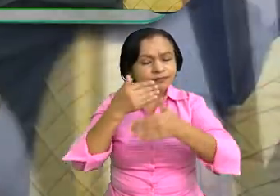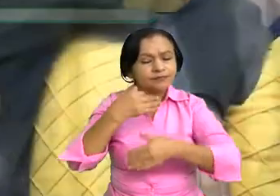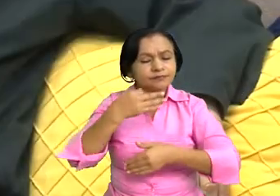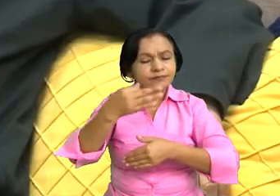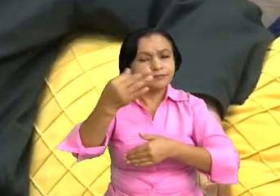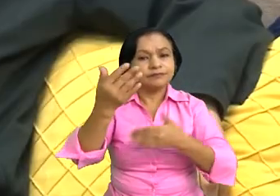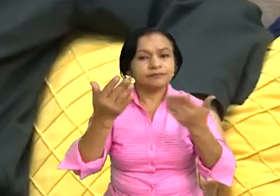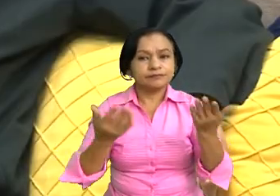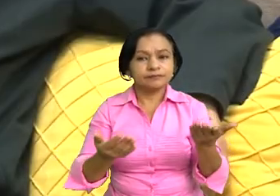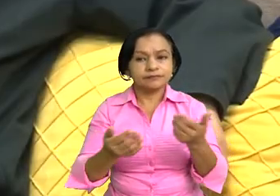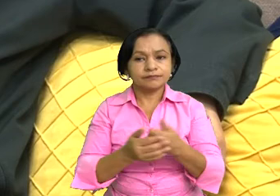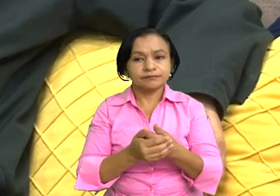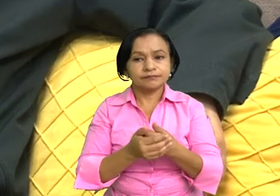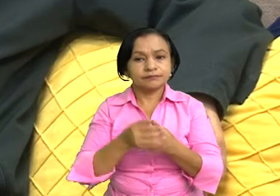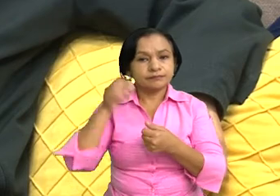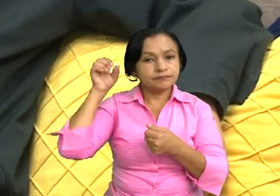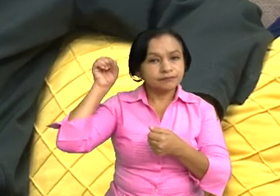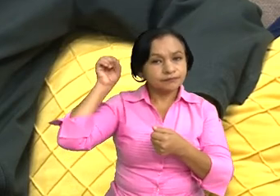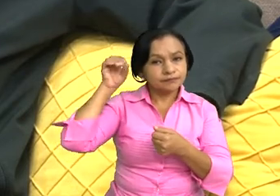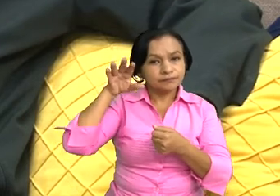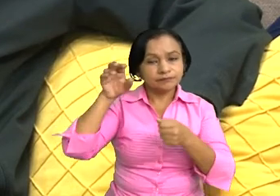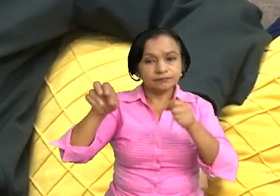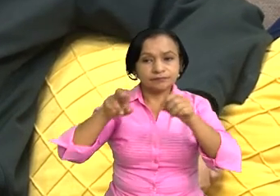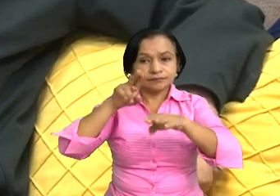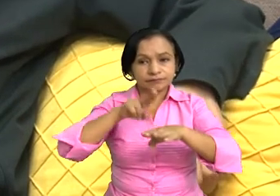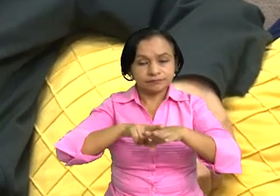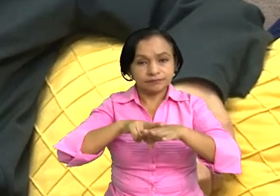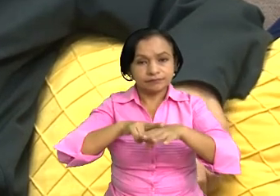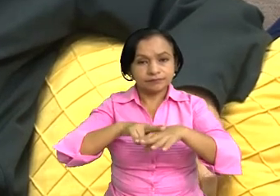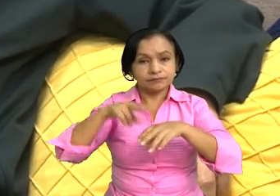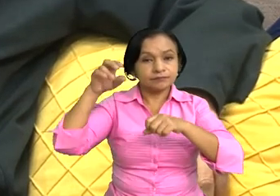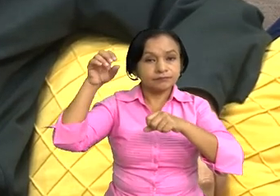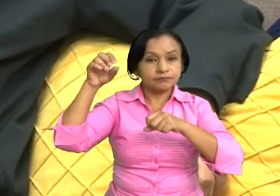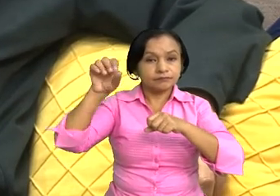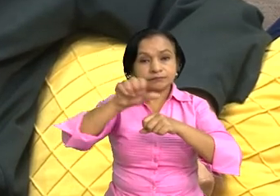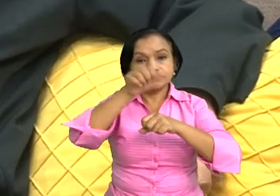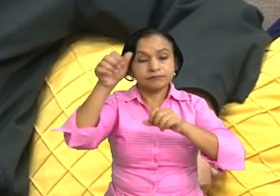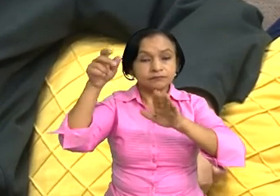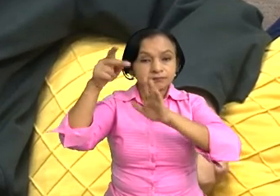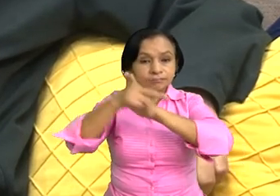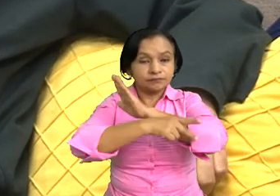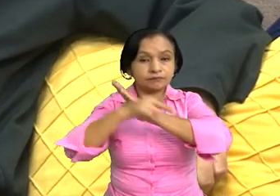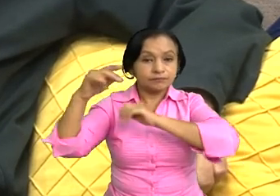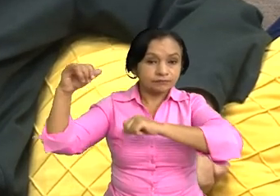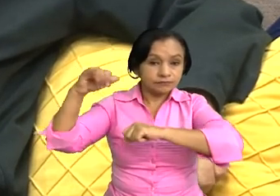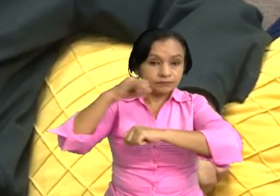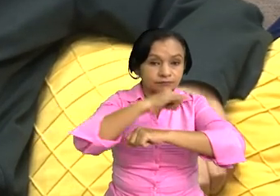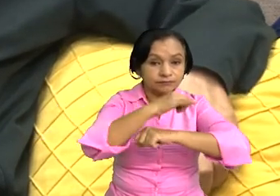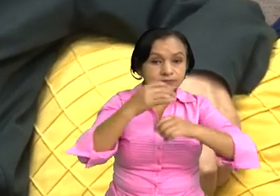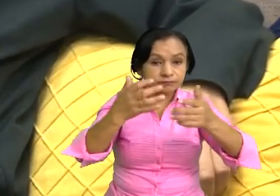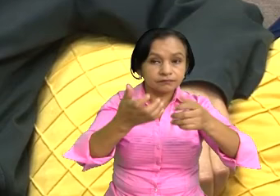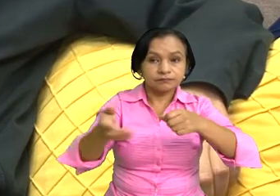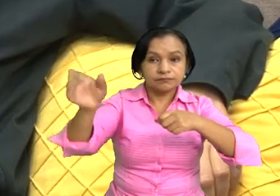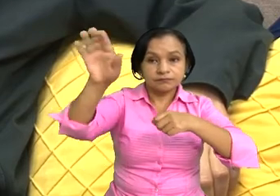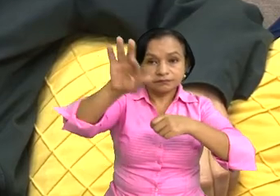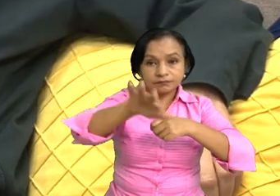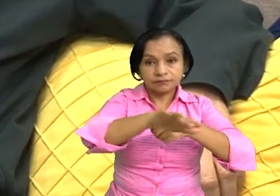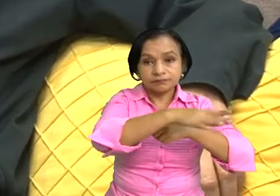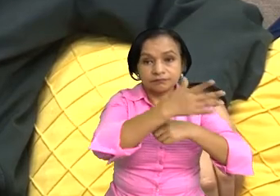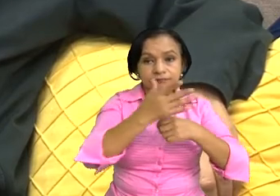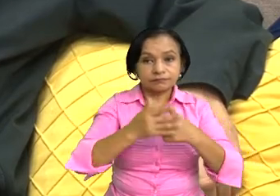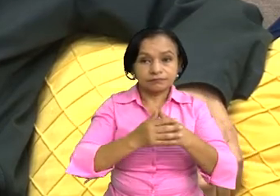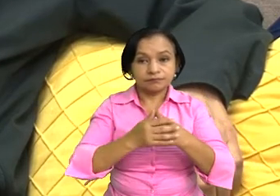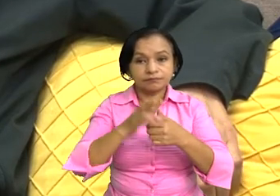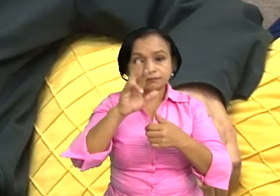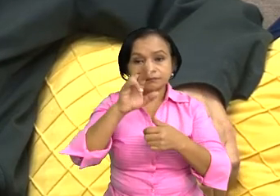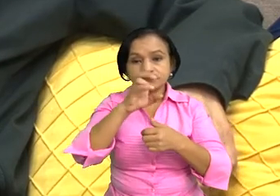y cuando el turismo nacional y los turistas extranjeros quieran acceder a esas playas, van a tener una